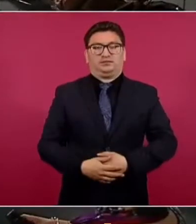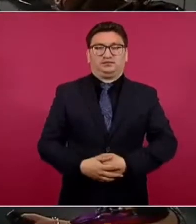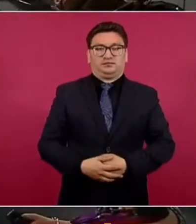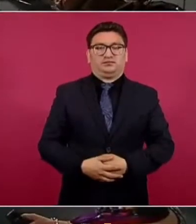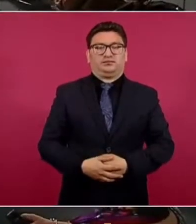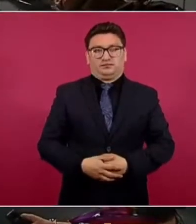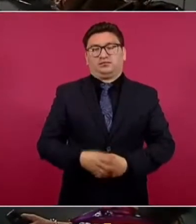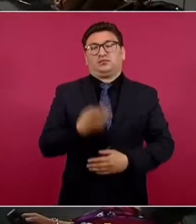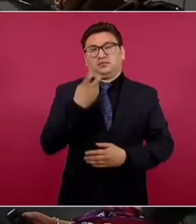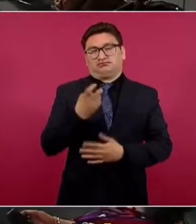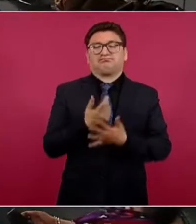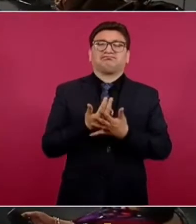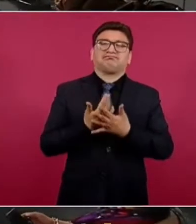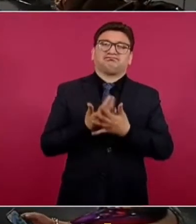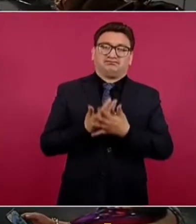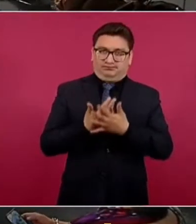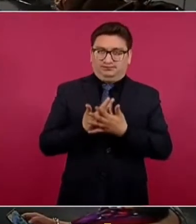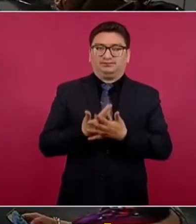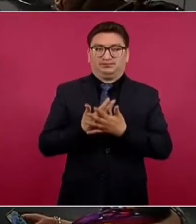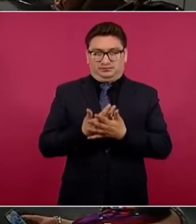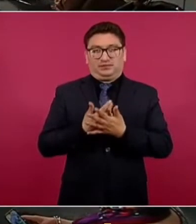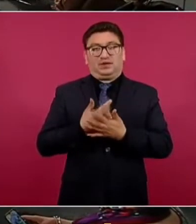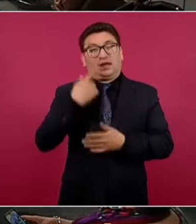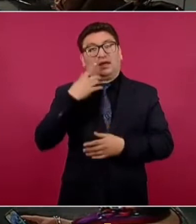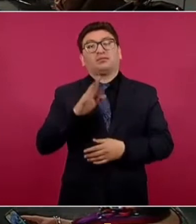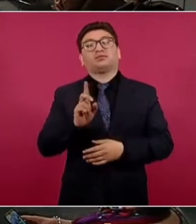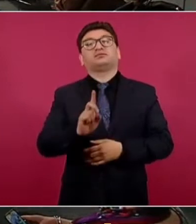Entonces, vamos a esperar el domingo